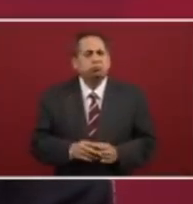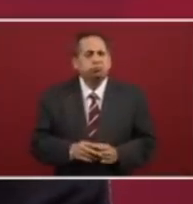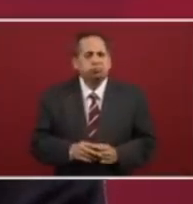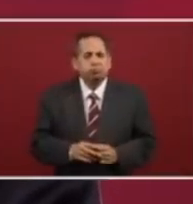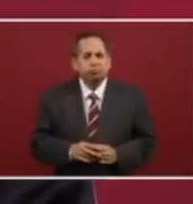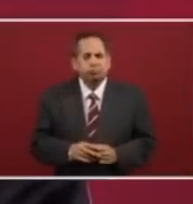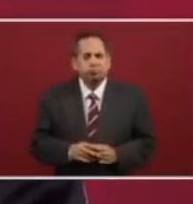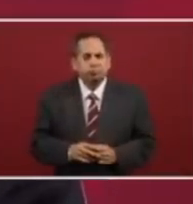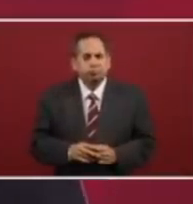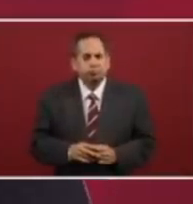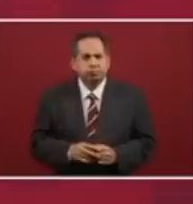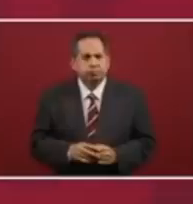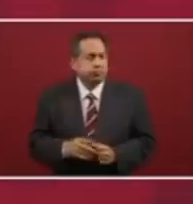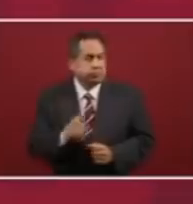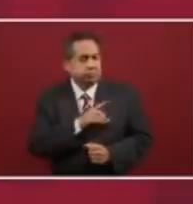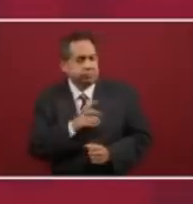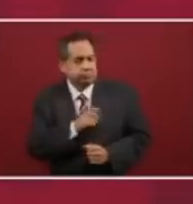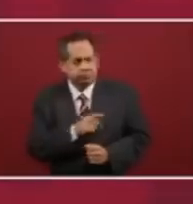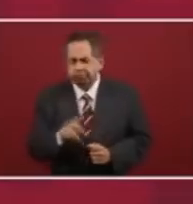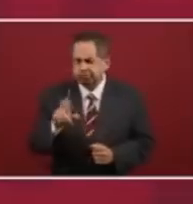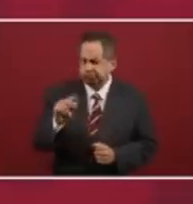haya miedo